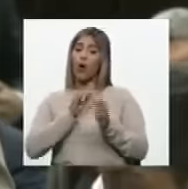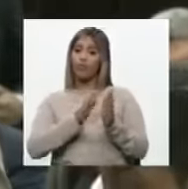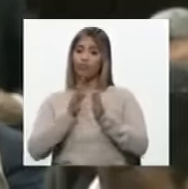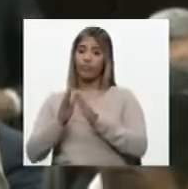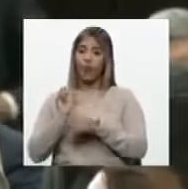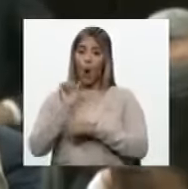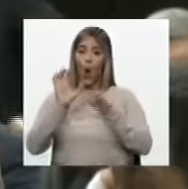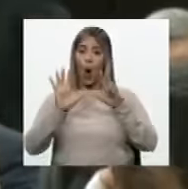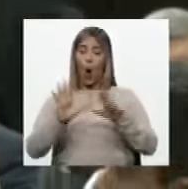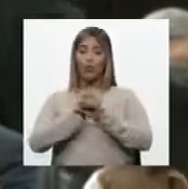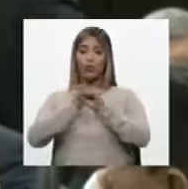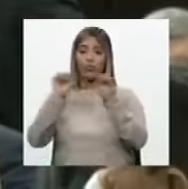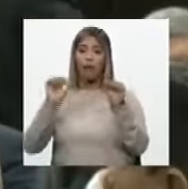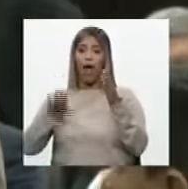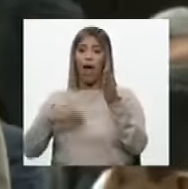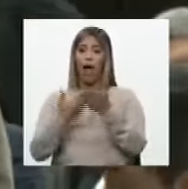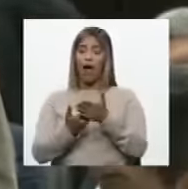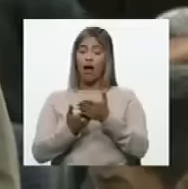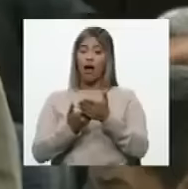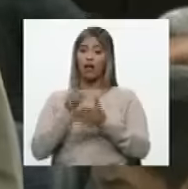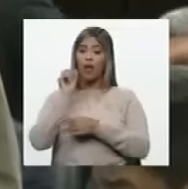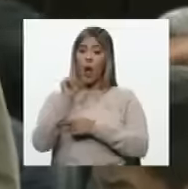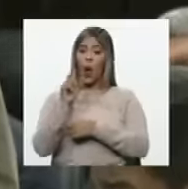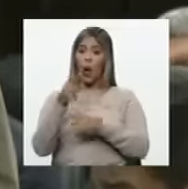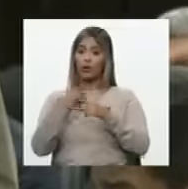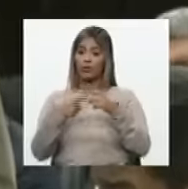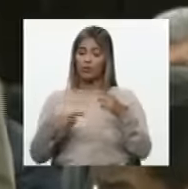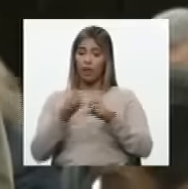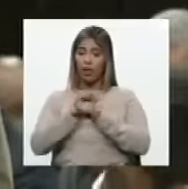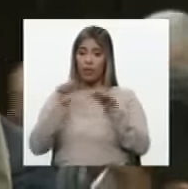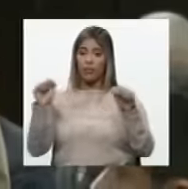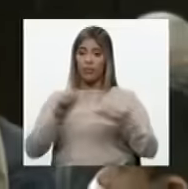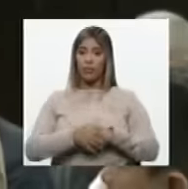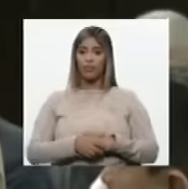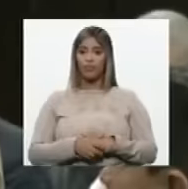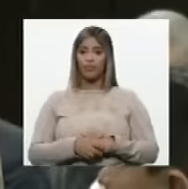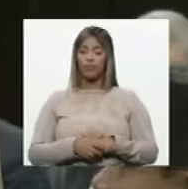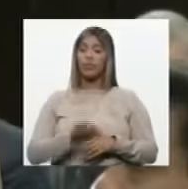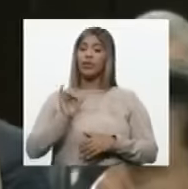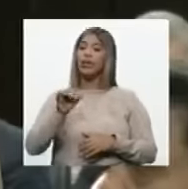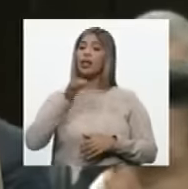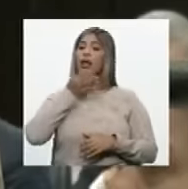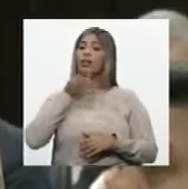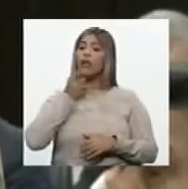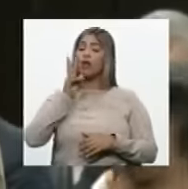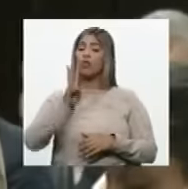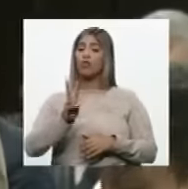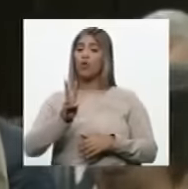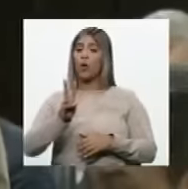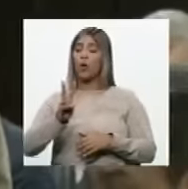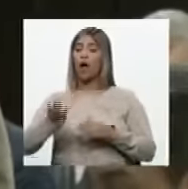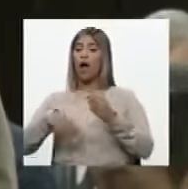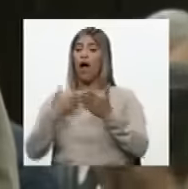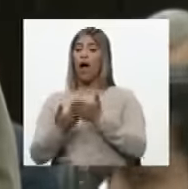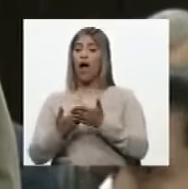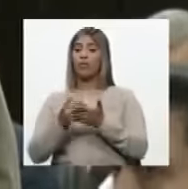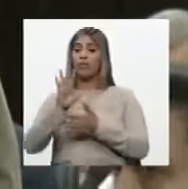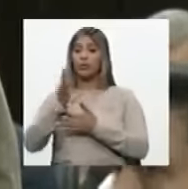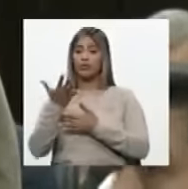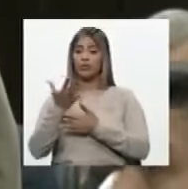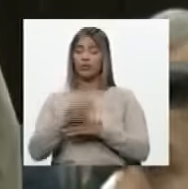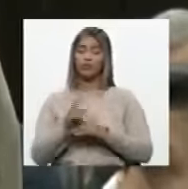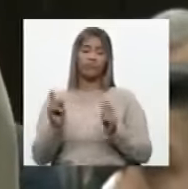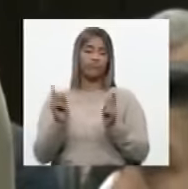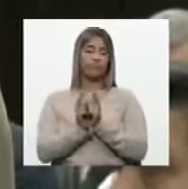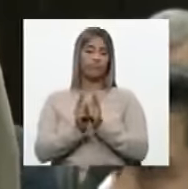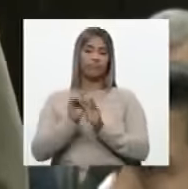las 8 de la mañana hasta las 11 y media de la mañana y en la tarde de las 2 de la tarde hasta las 5 de la tarde. Es todo,